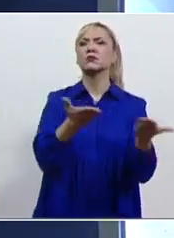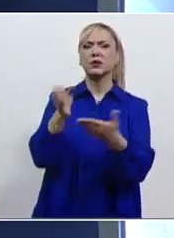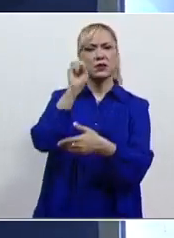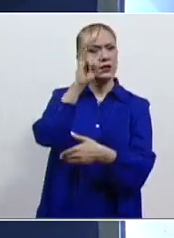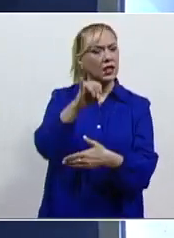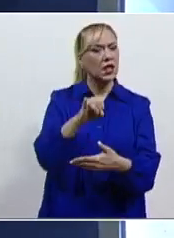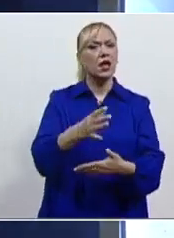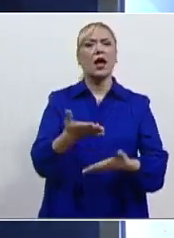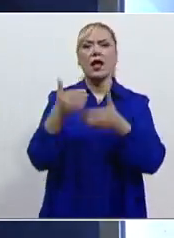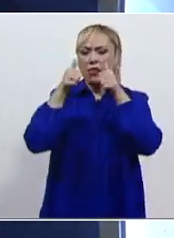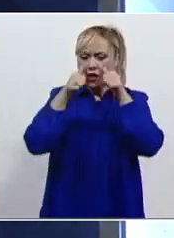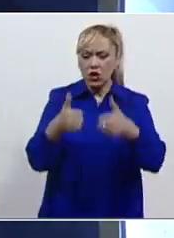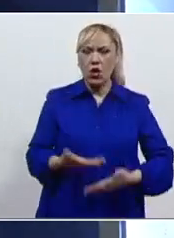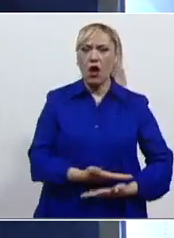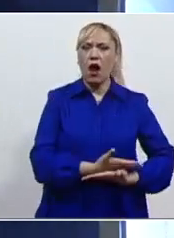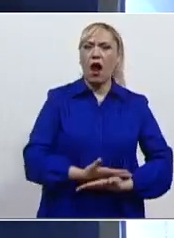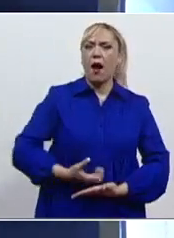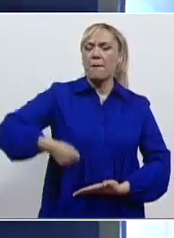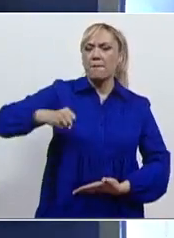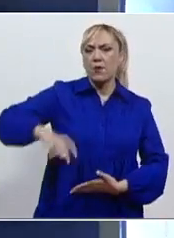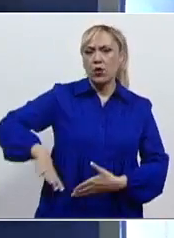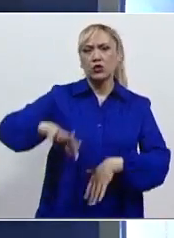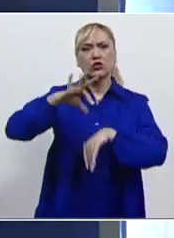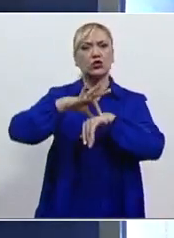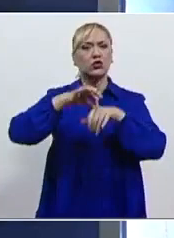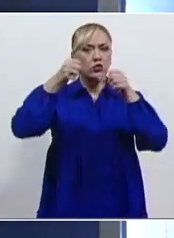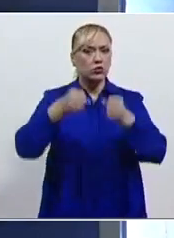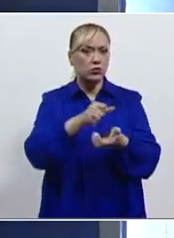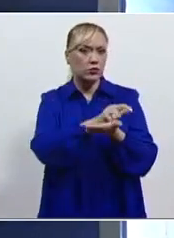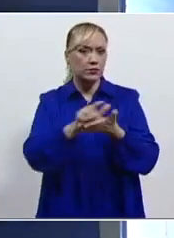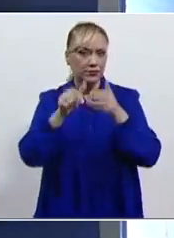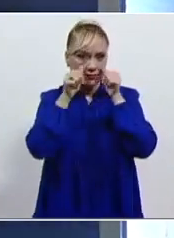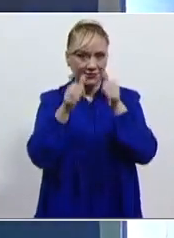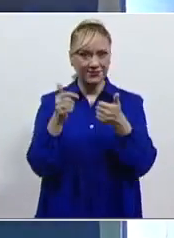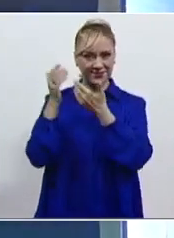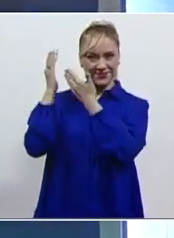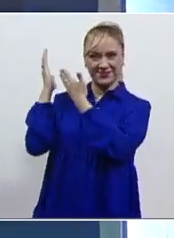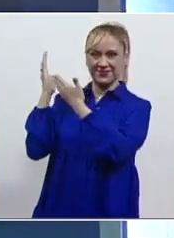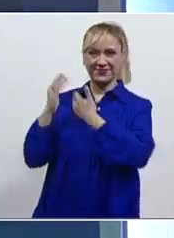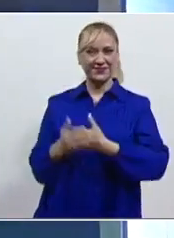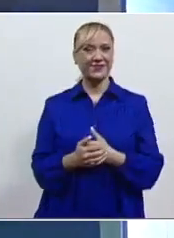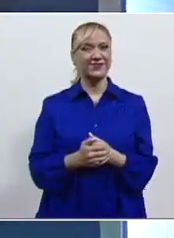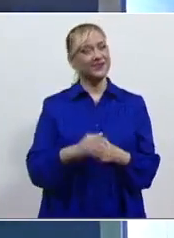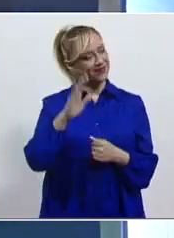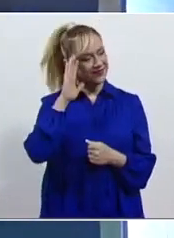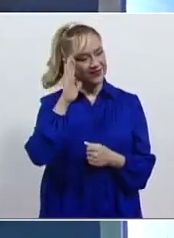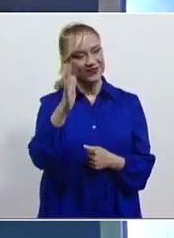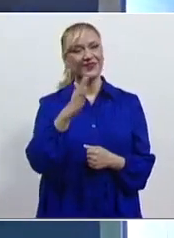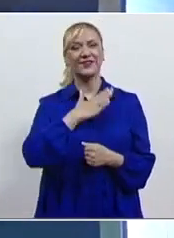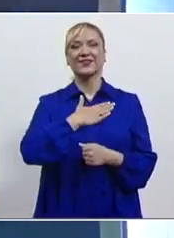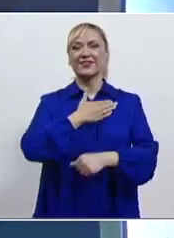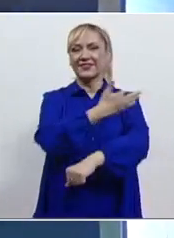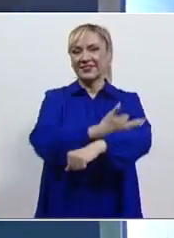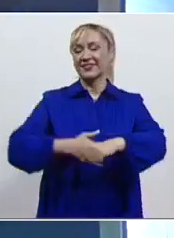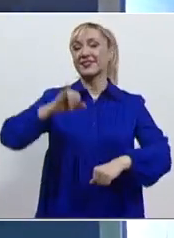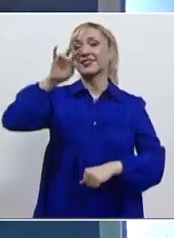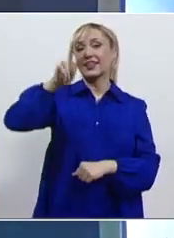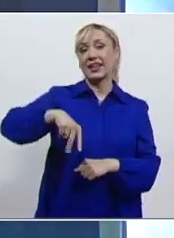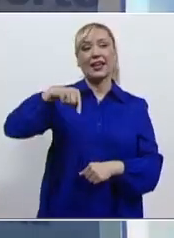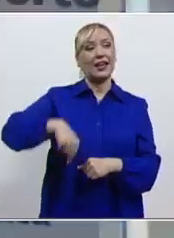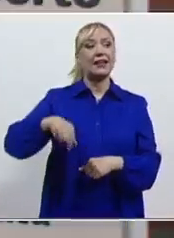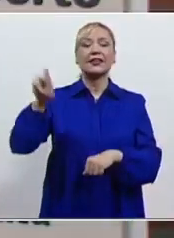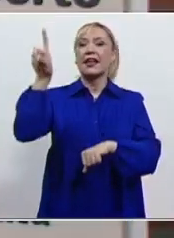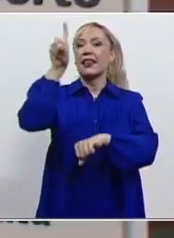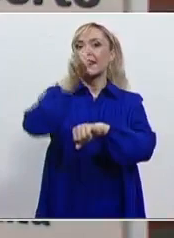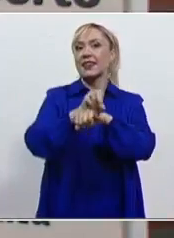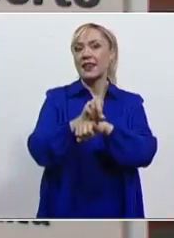y Seguro. Muy buenas tardes, Laura. Adelante con tu reporte. ¿Qué tal? Muy buenas tardes. En efecto, en el marco del